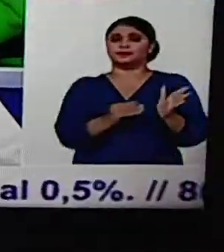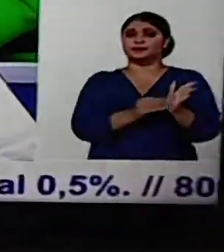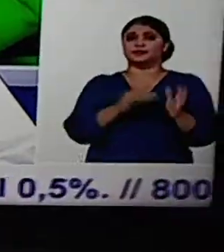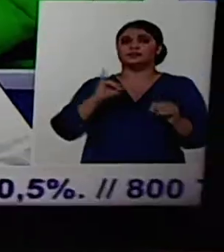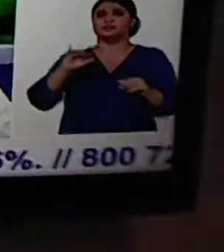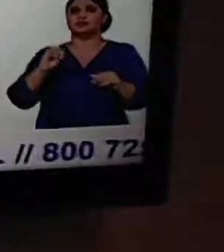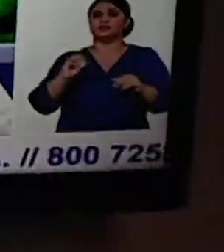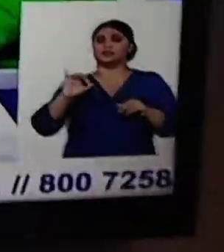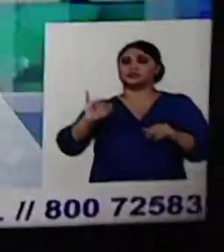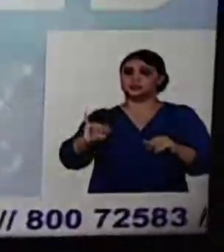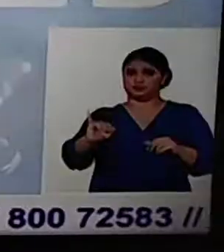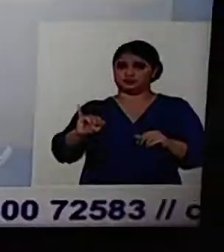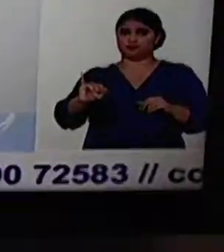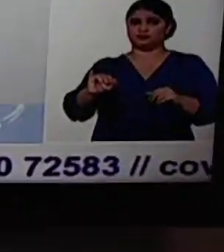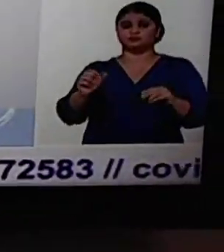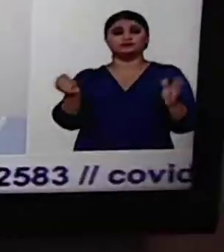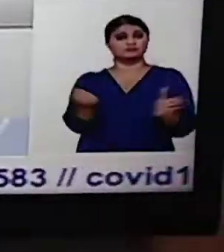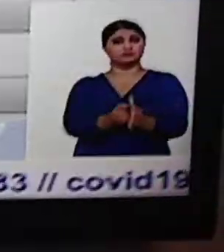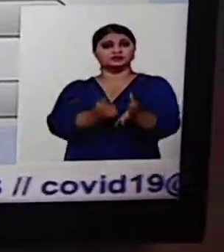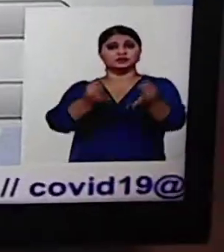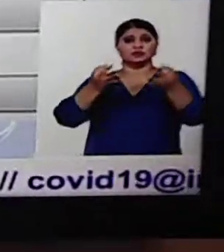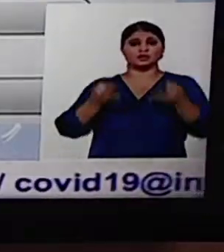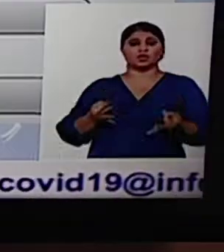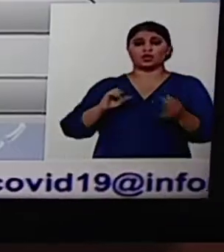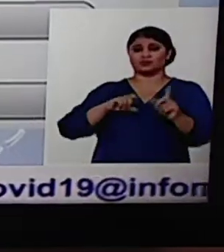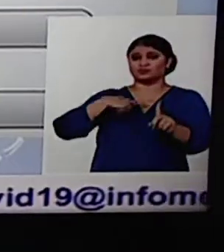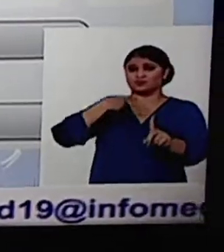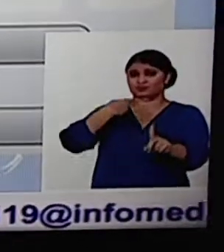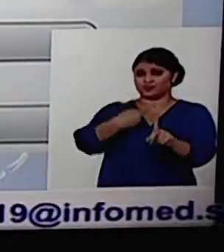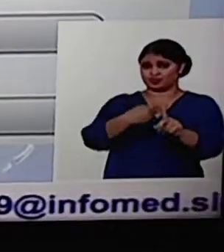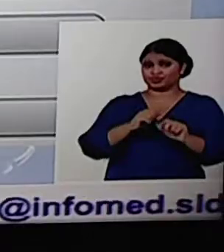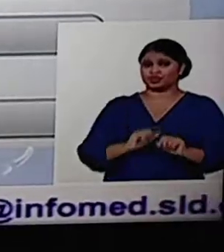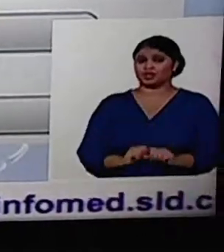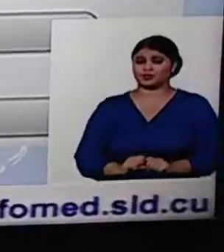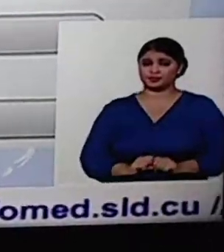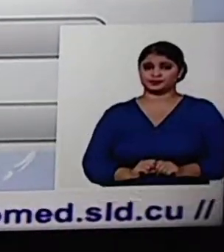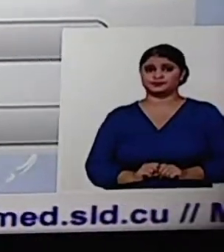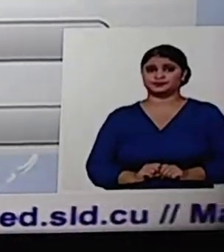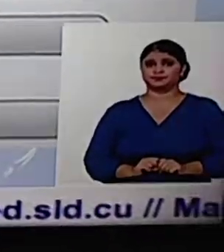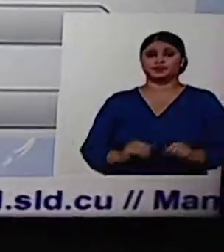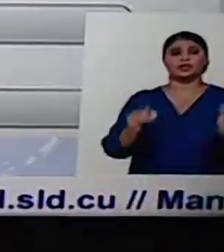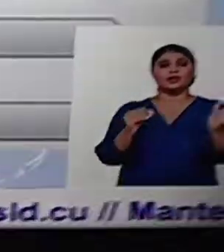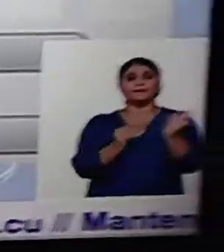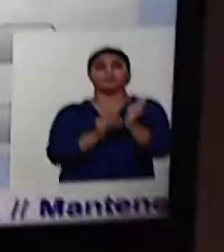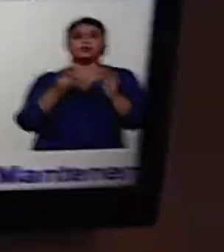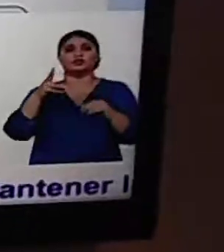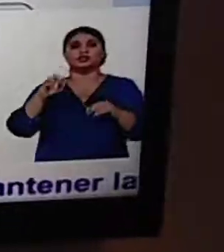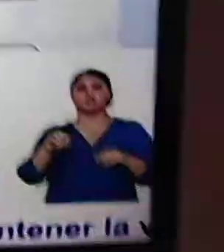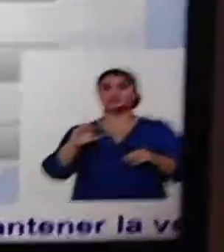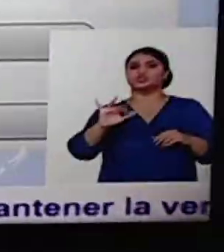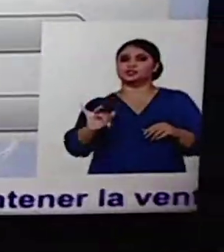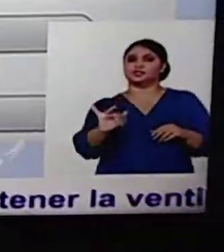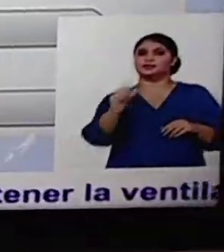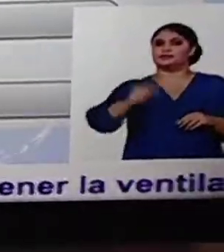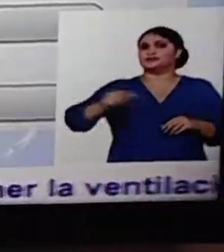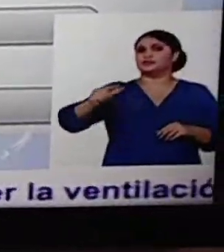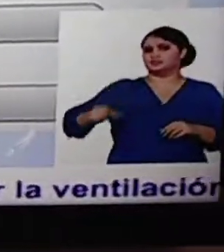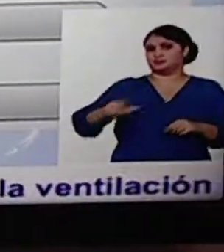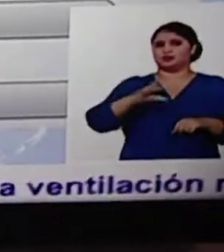20.606 muestras para el diagnóstico de COVID, se diagnostican 1.207 personas con